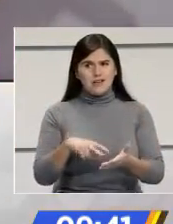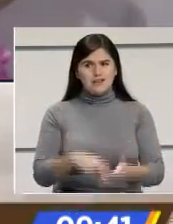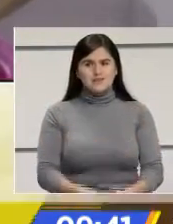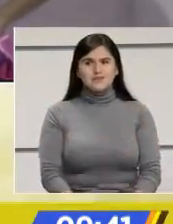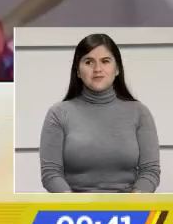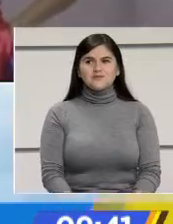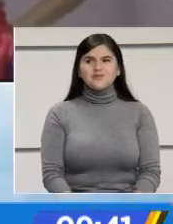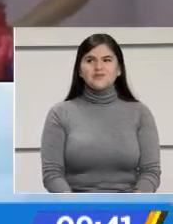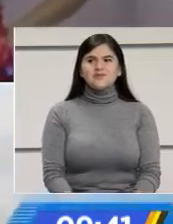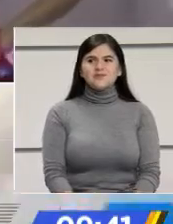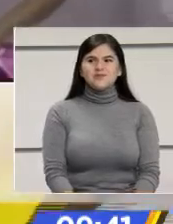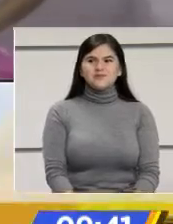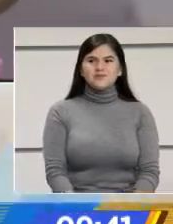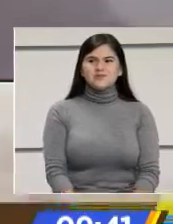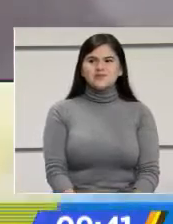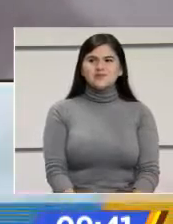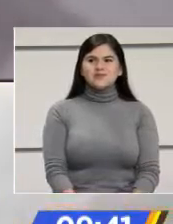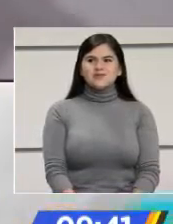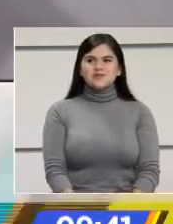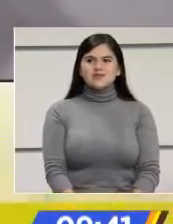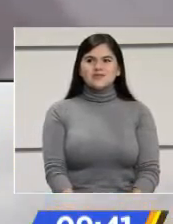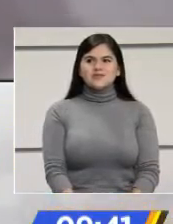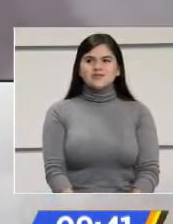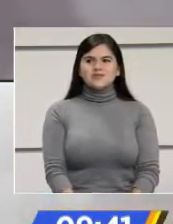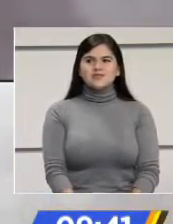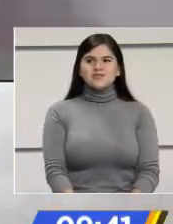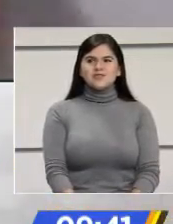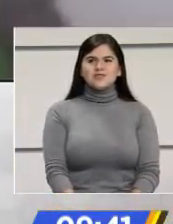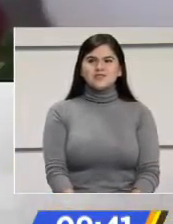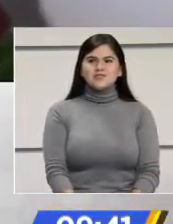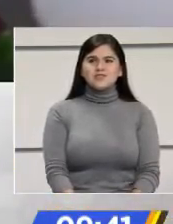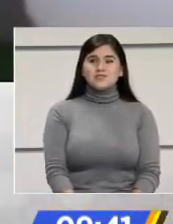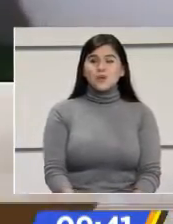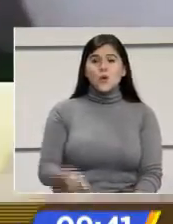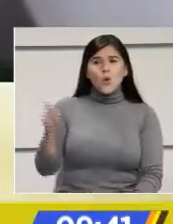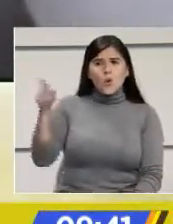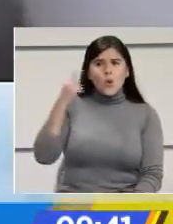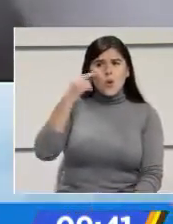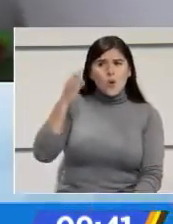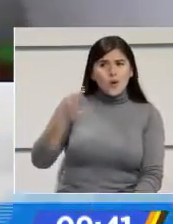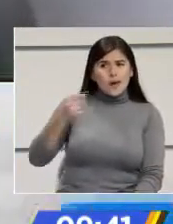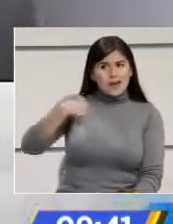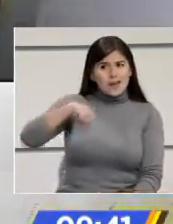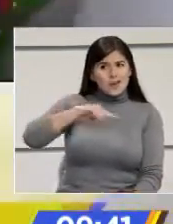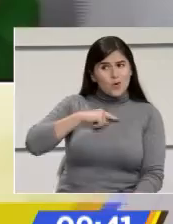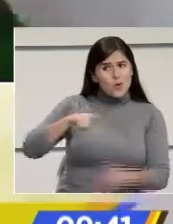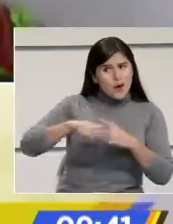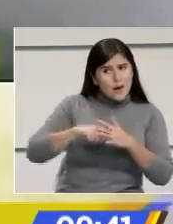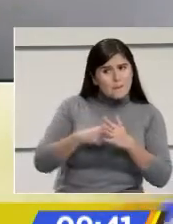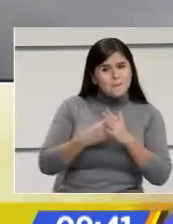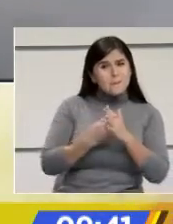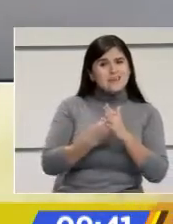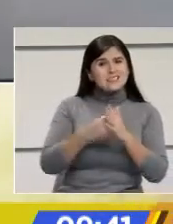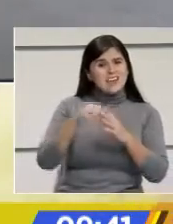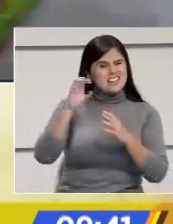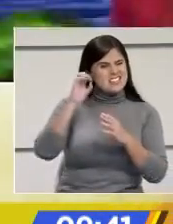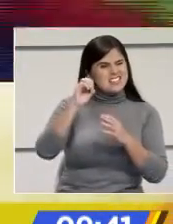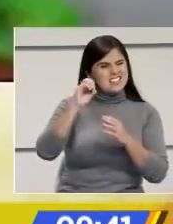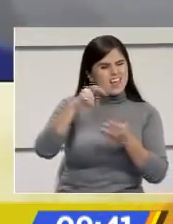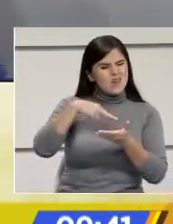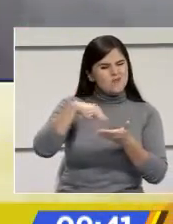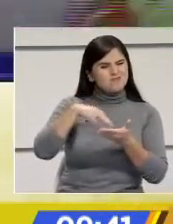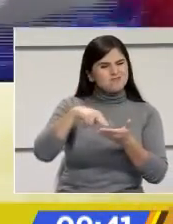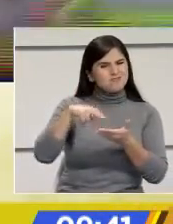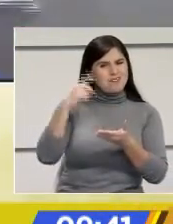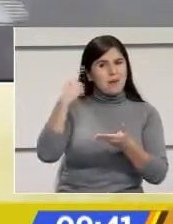deberíamos empezarla de cero para reivindicarnos un poquito. Profe, ¿usted cree que nosotros podamos empezar de cero como para ordenarnos? Sí, sí,